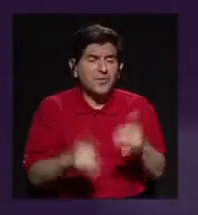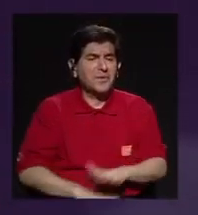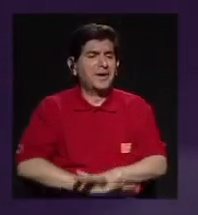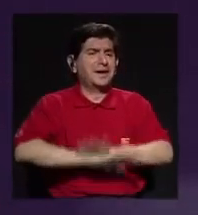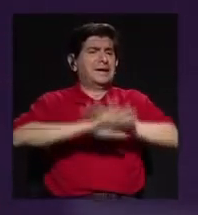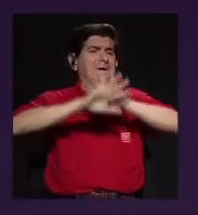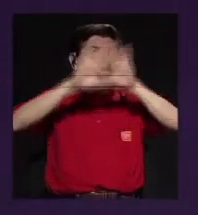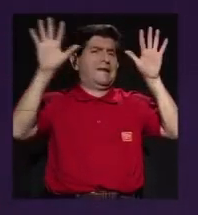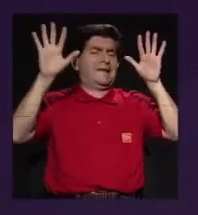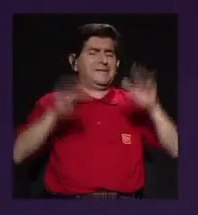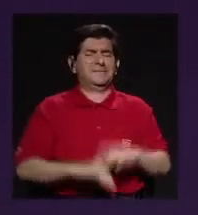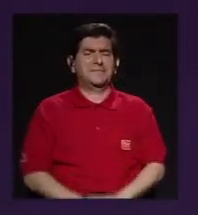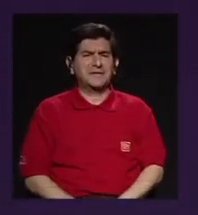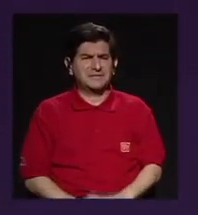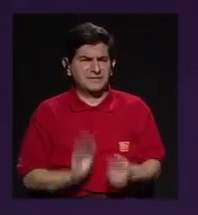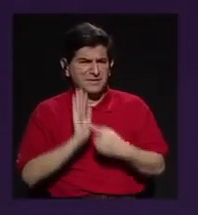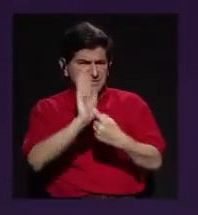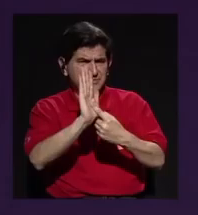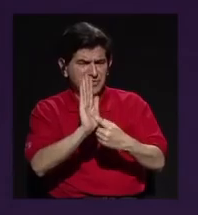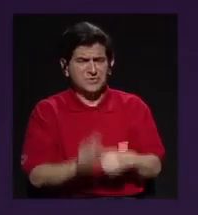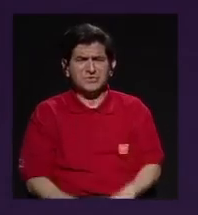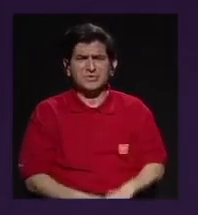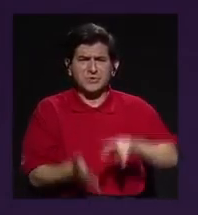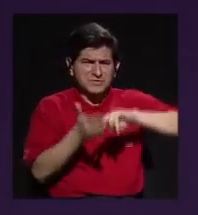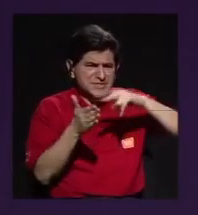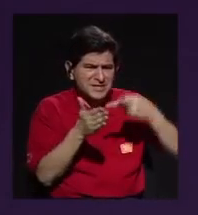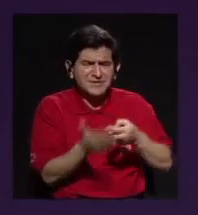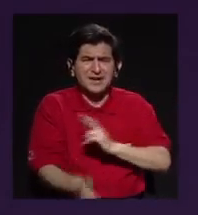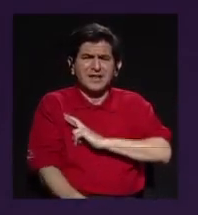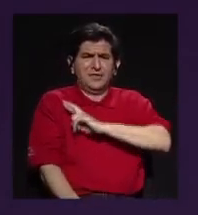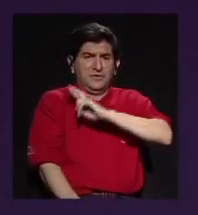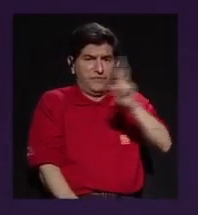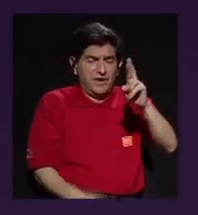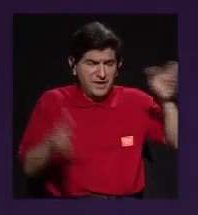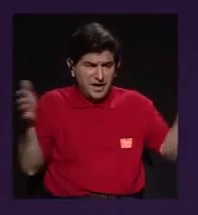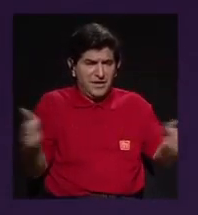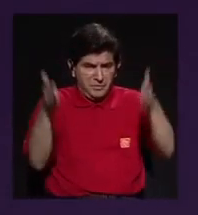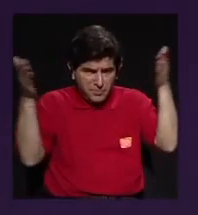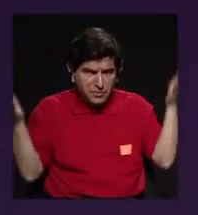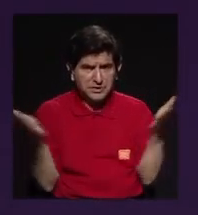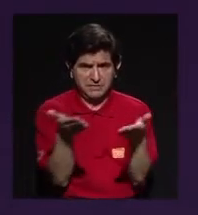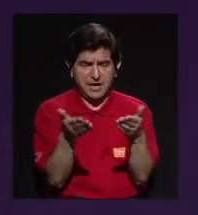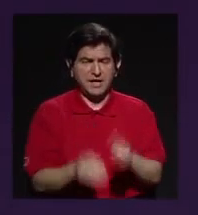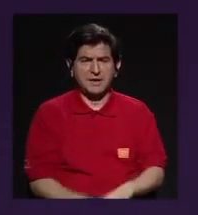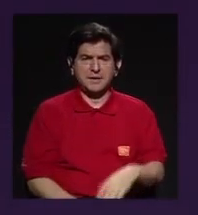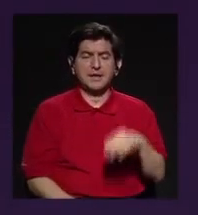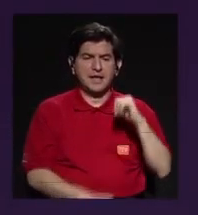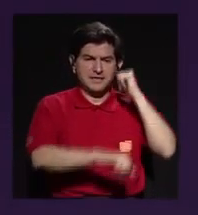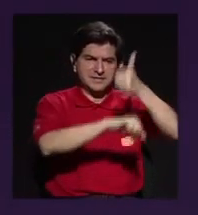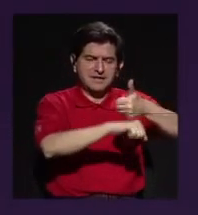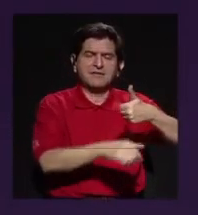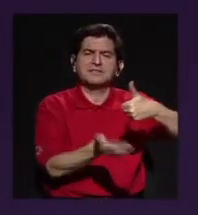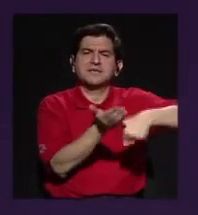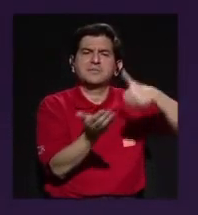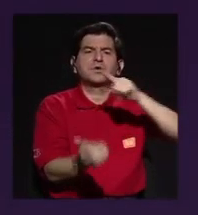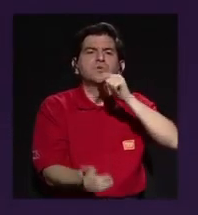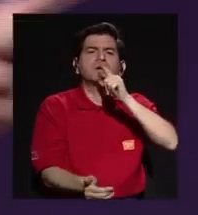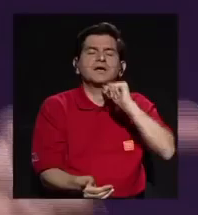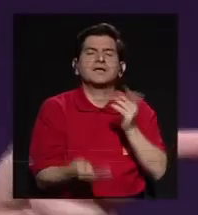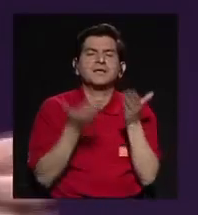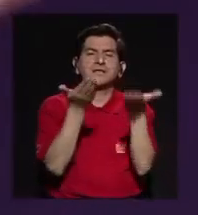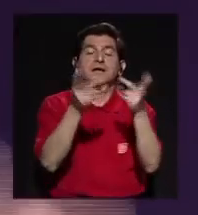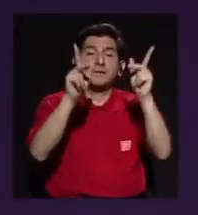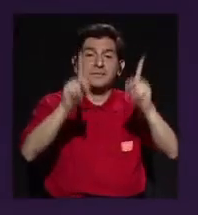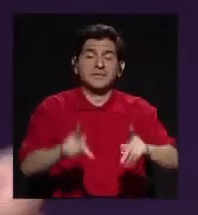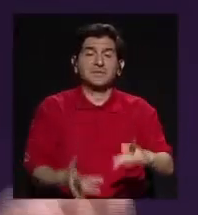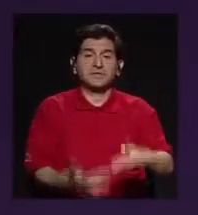clara definición religiosa como una motivación muy importante para definir por quién dar el voto, ¿verdad? Sobre todo la gente